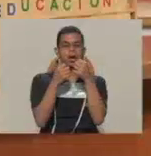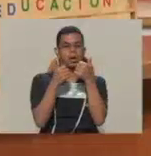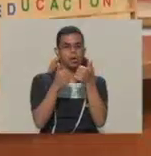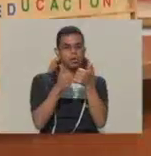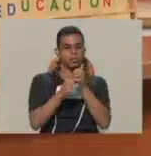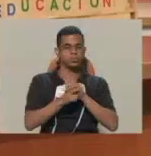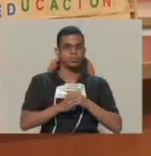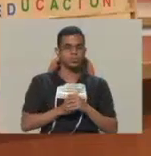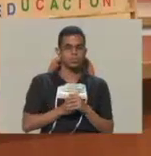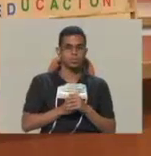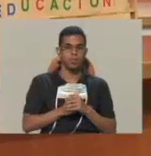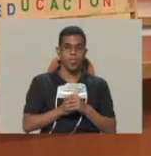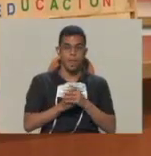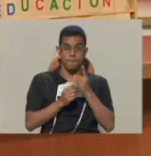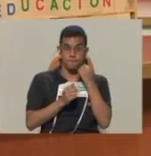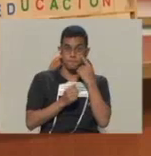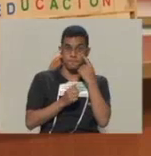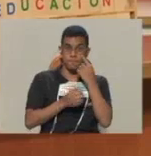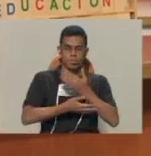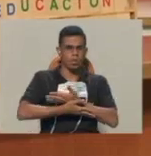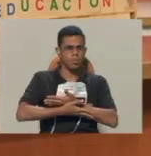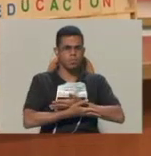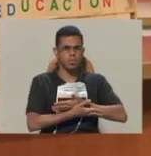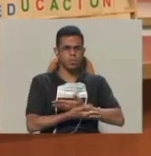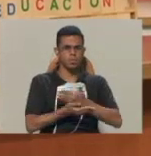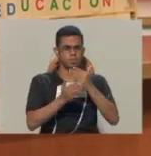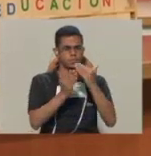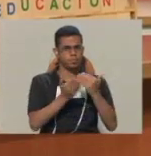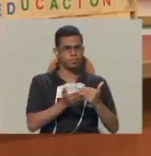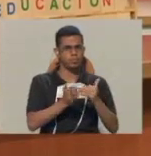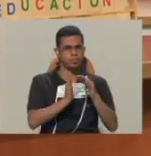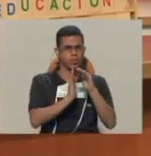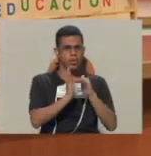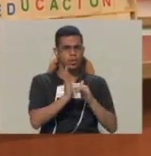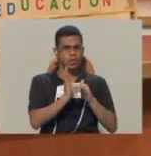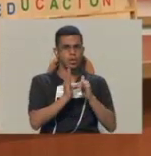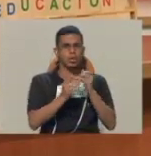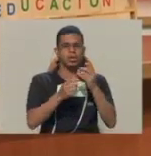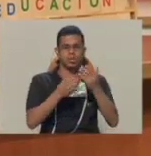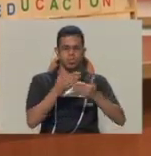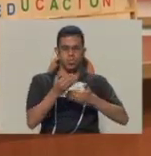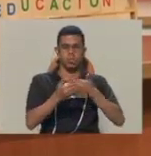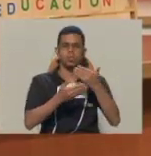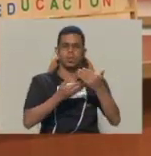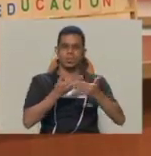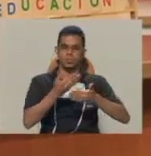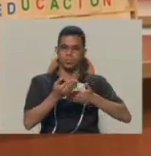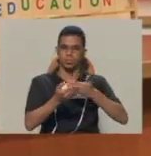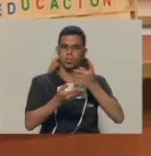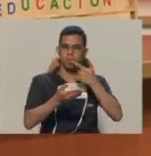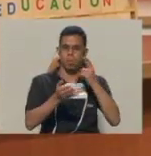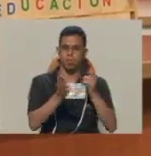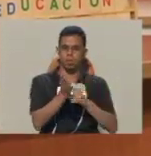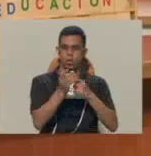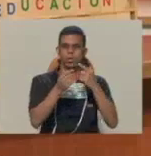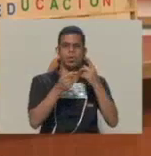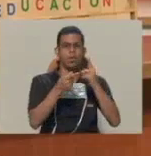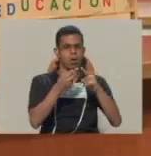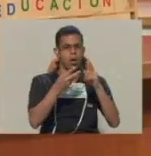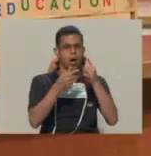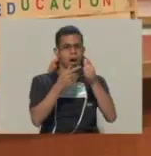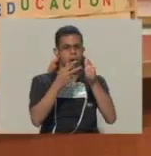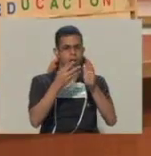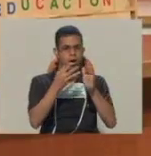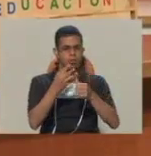sonido. Fíjense, cuando tenemos los bebés pequeños, lo importante es ir cumpliendo cada uno de los procesos que ellos van a